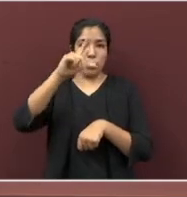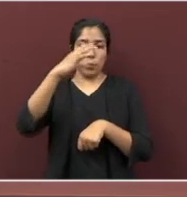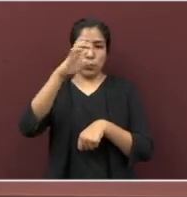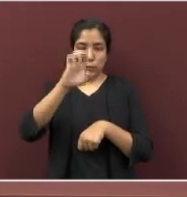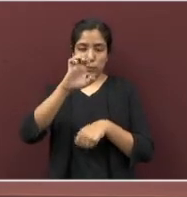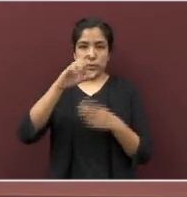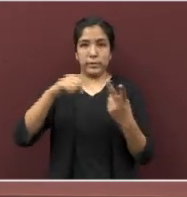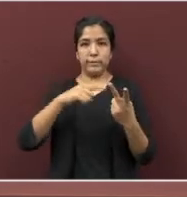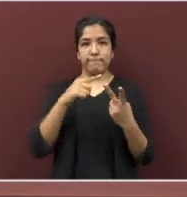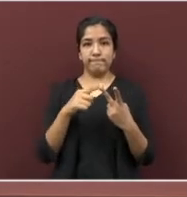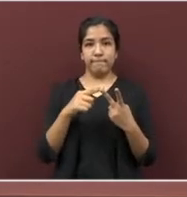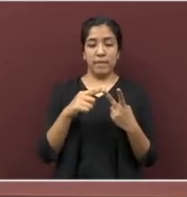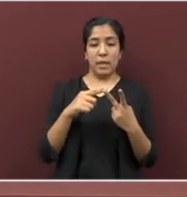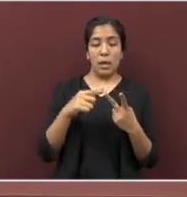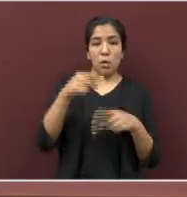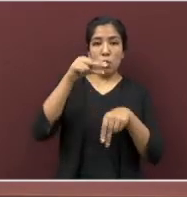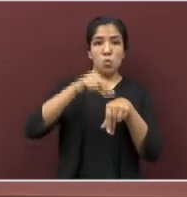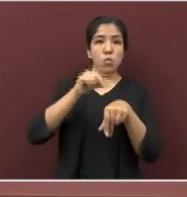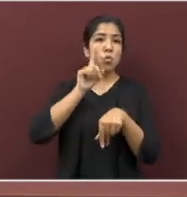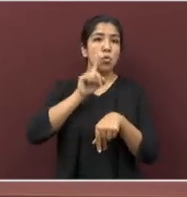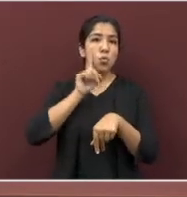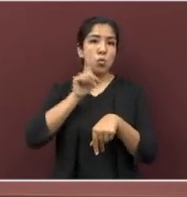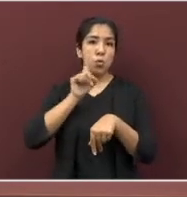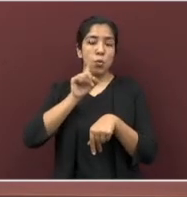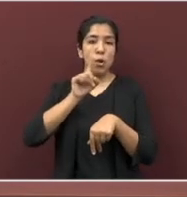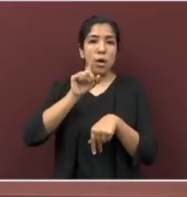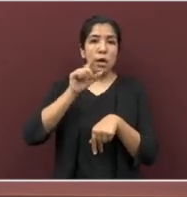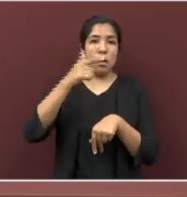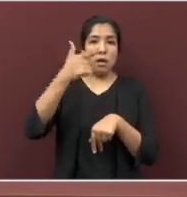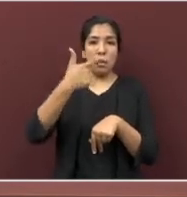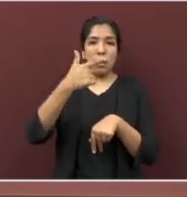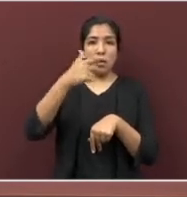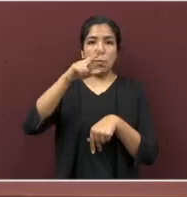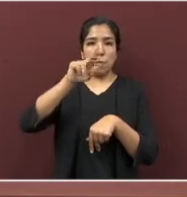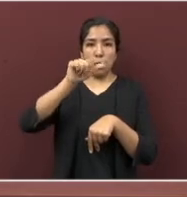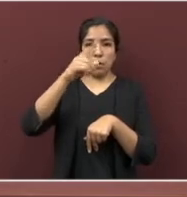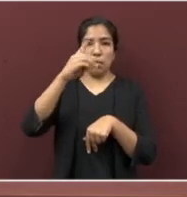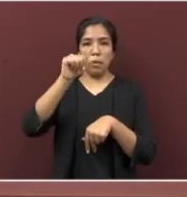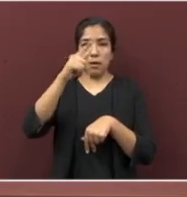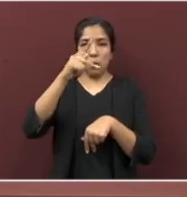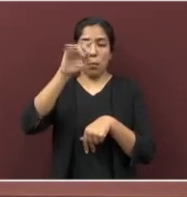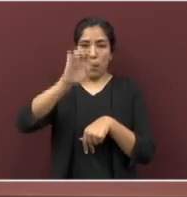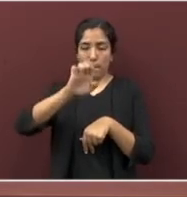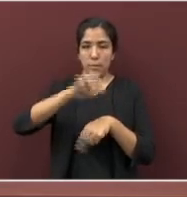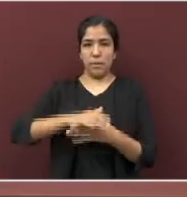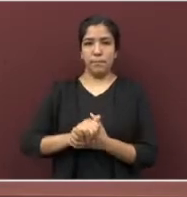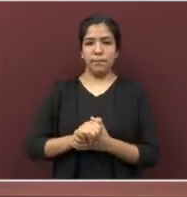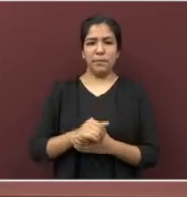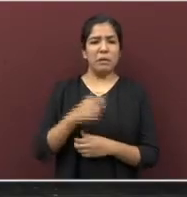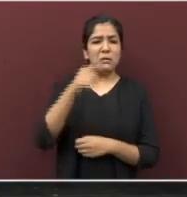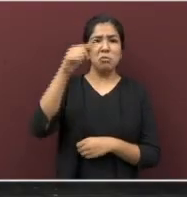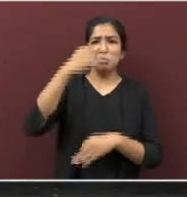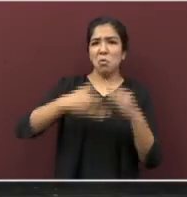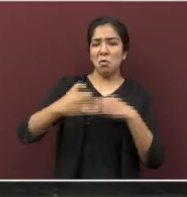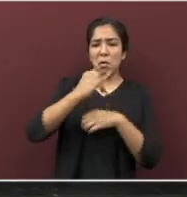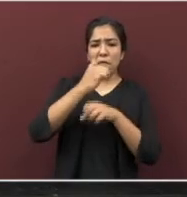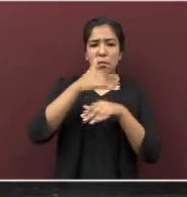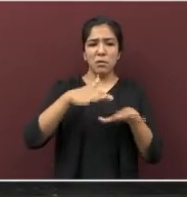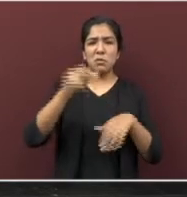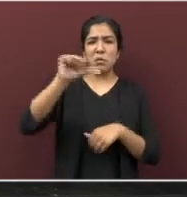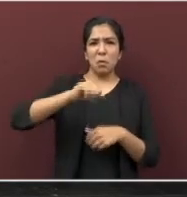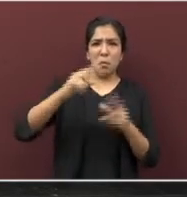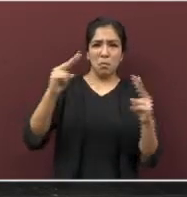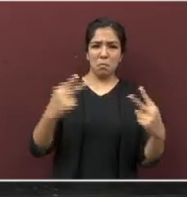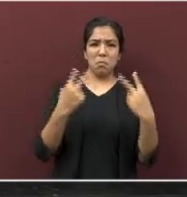los invito a compartir esta información con la familia con los amigos con los compañeros de trabajo adelante doctor